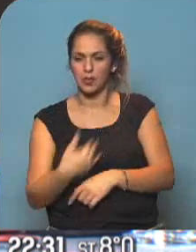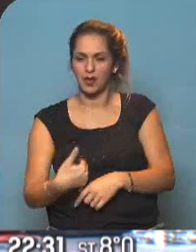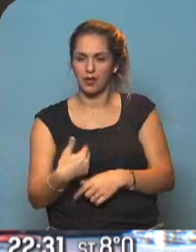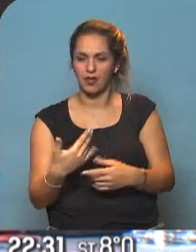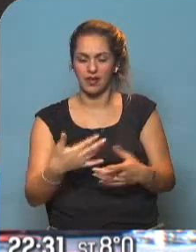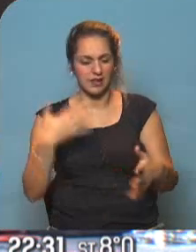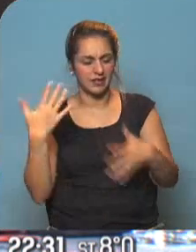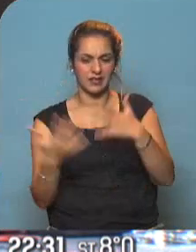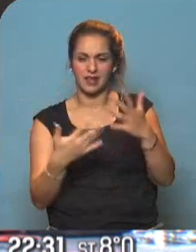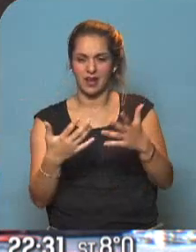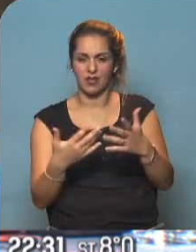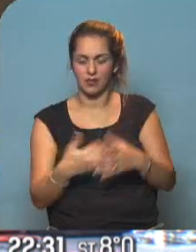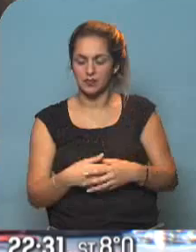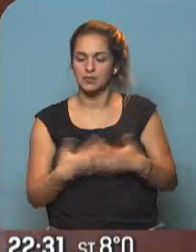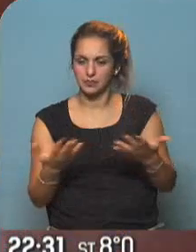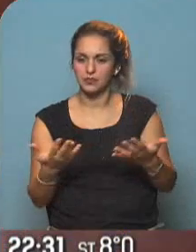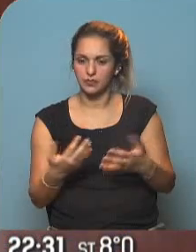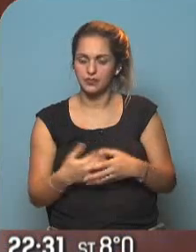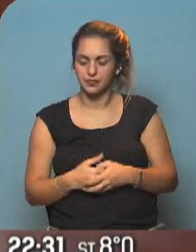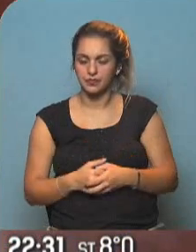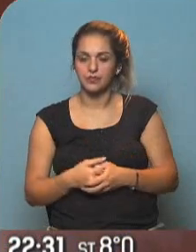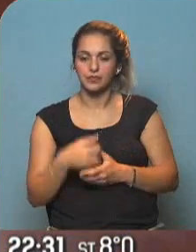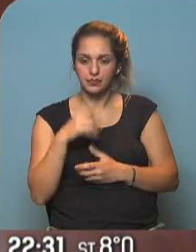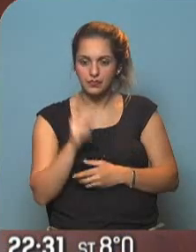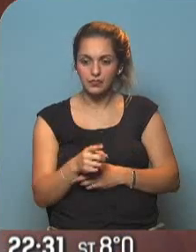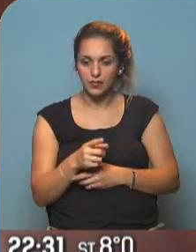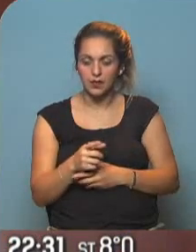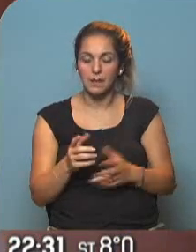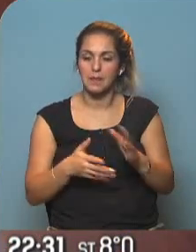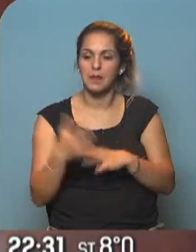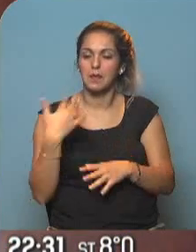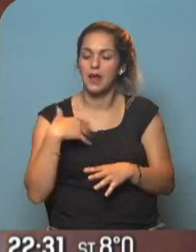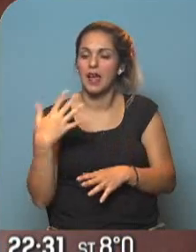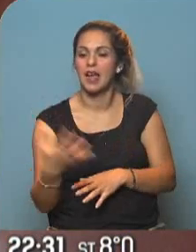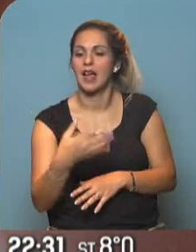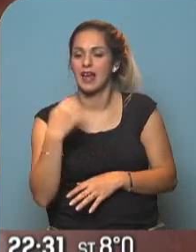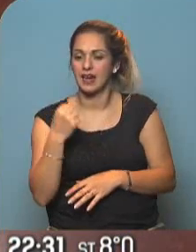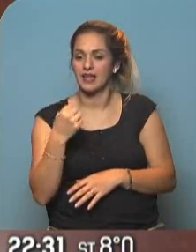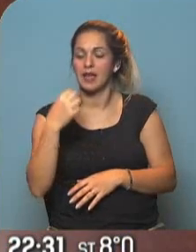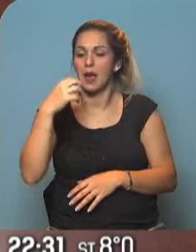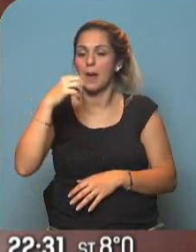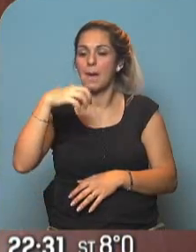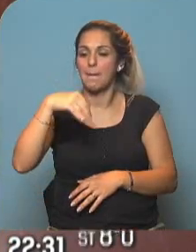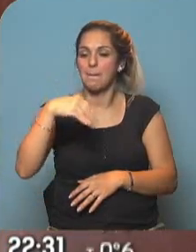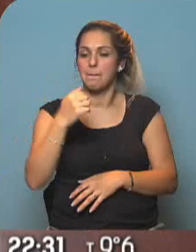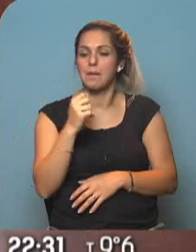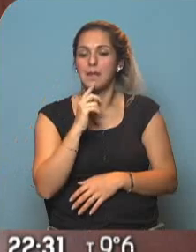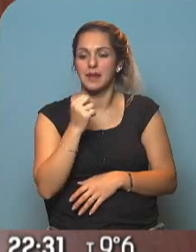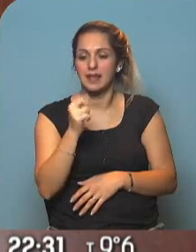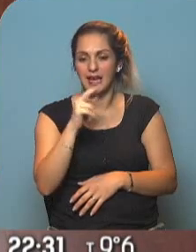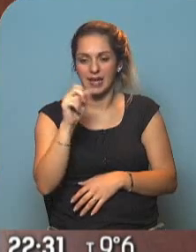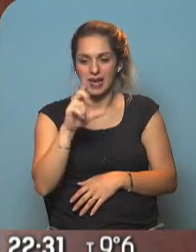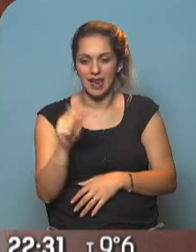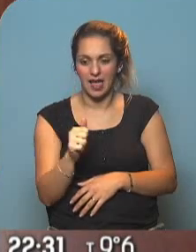¿no? Muy extraña, y además a la que se dispuso salir al rescate Sergio Mattarella, como bien decía